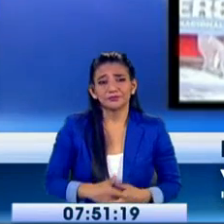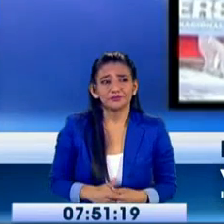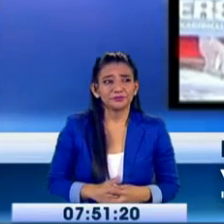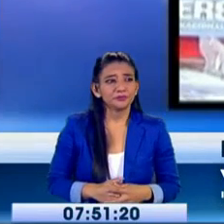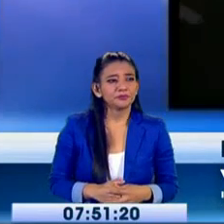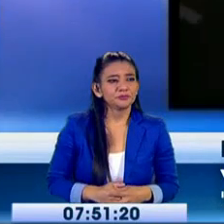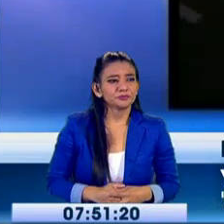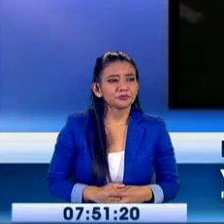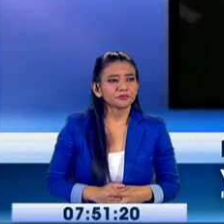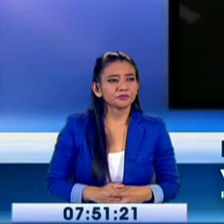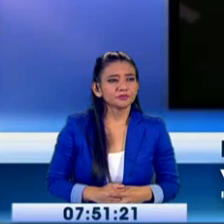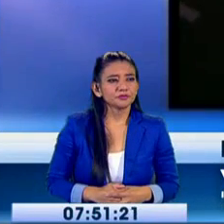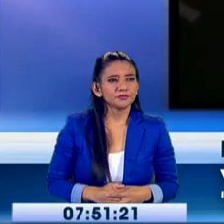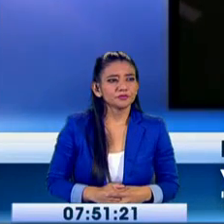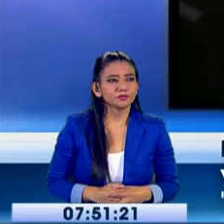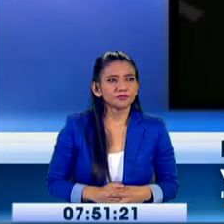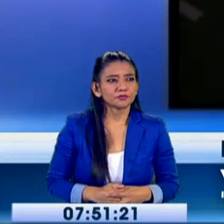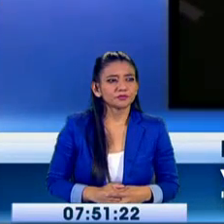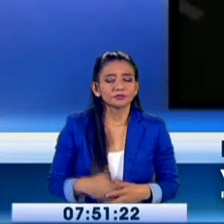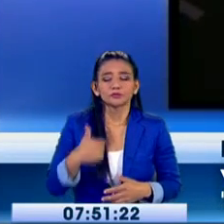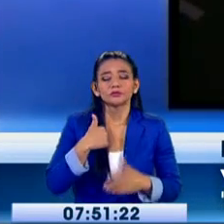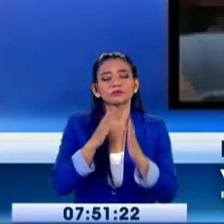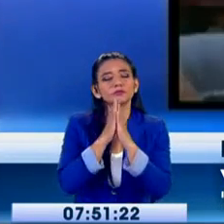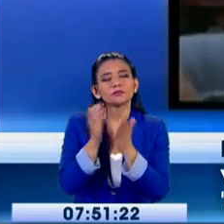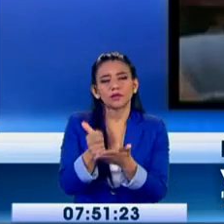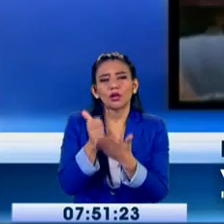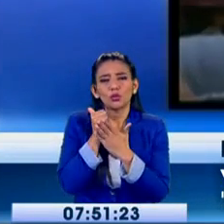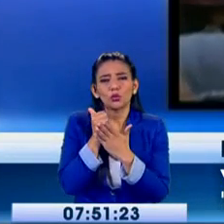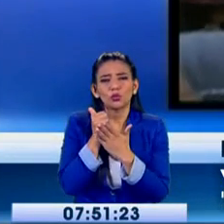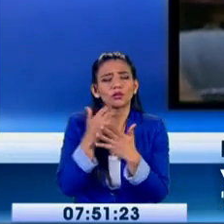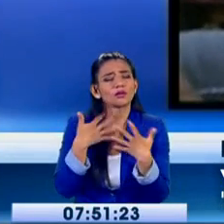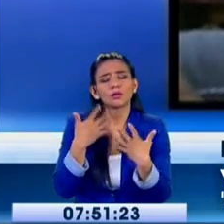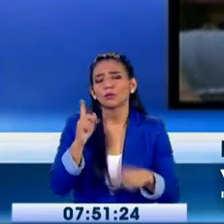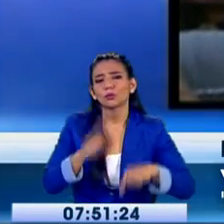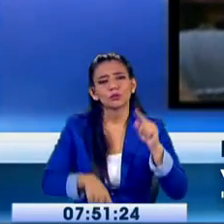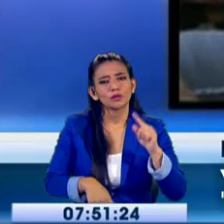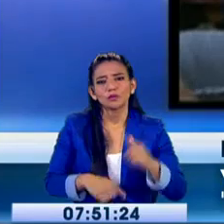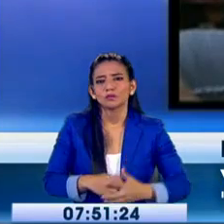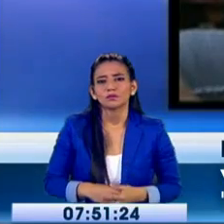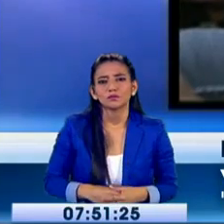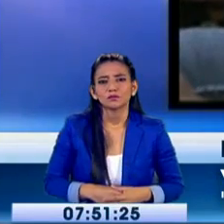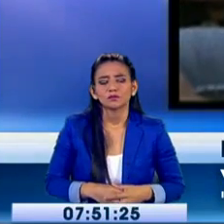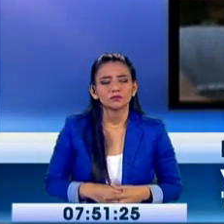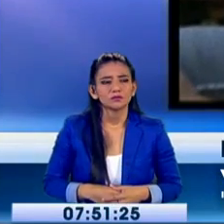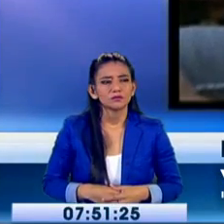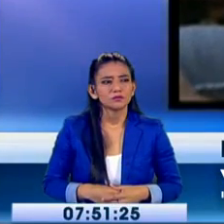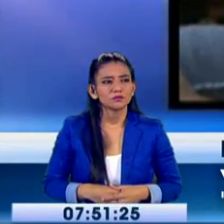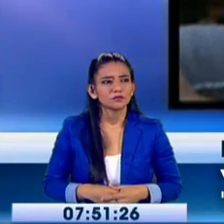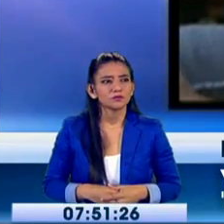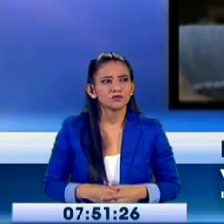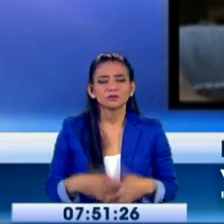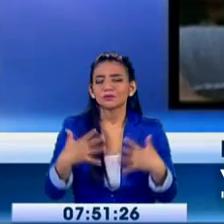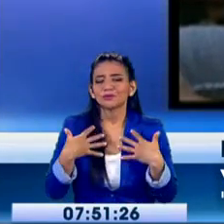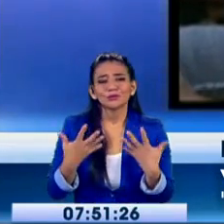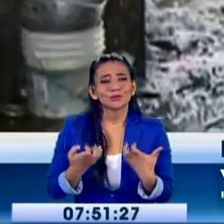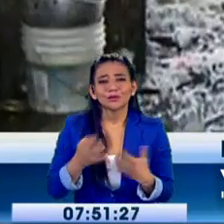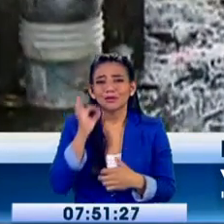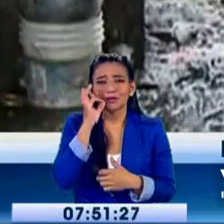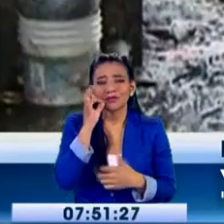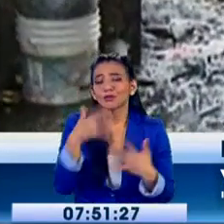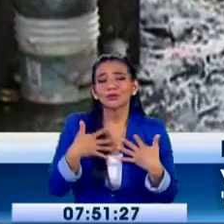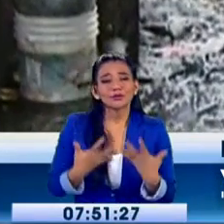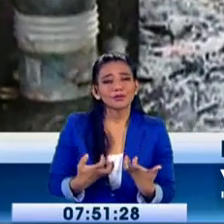que lo único que pido es que me ayuden, que ya no puedo. Ya no quiero.